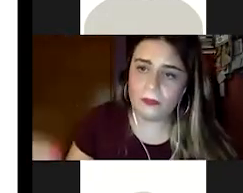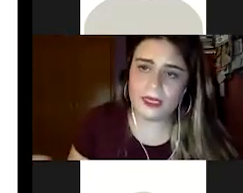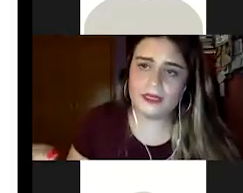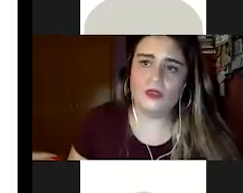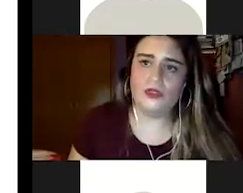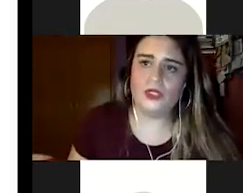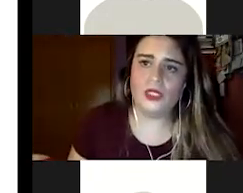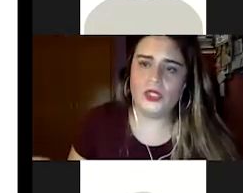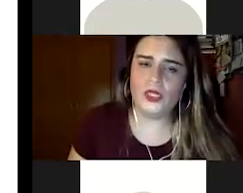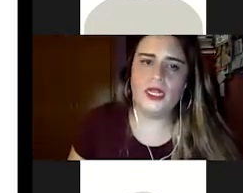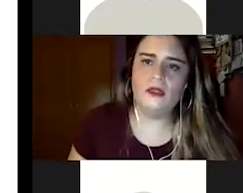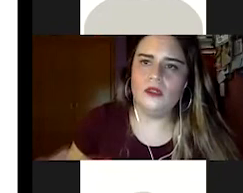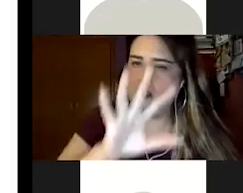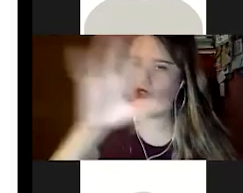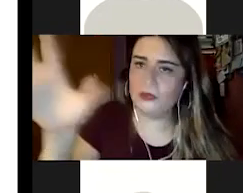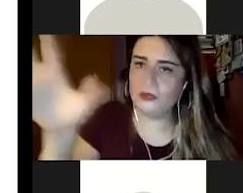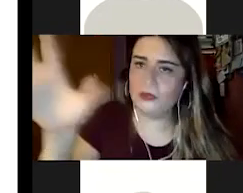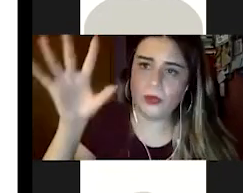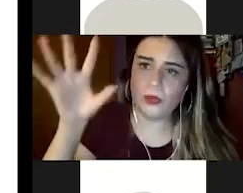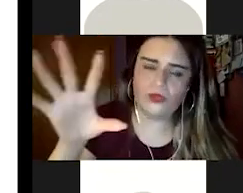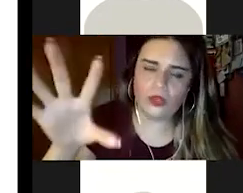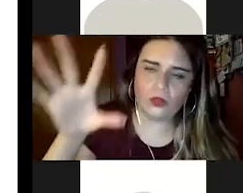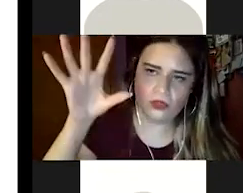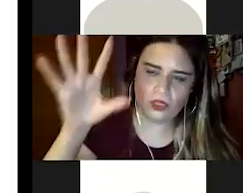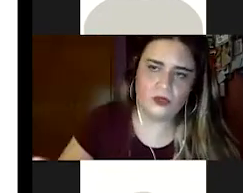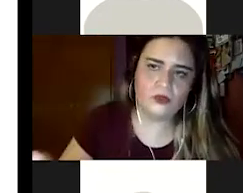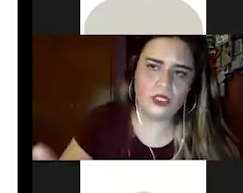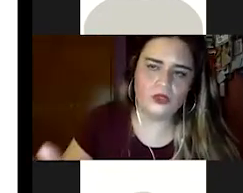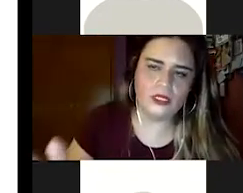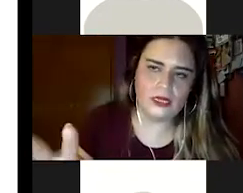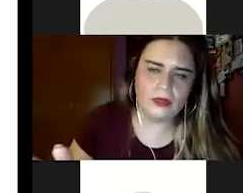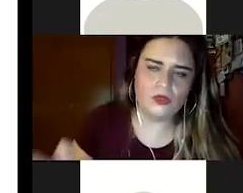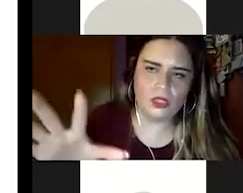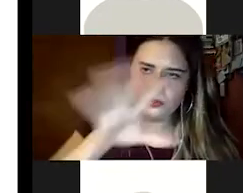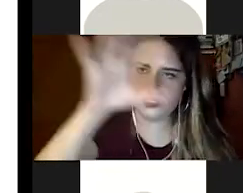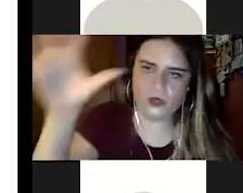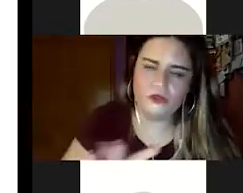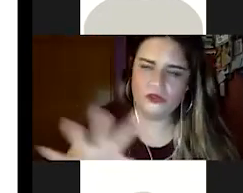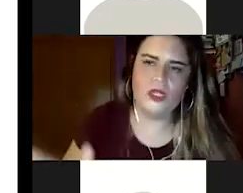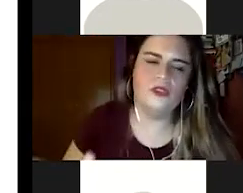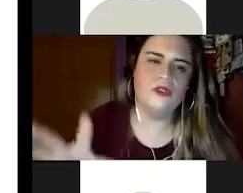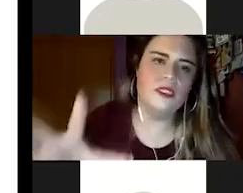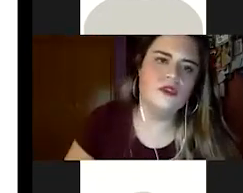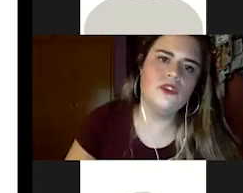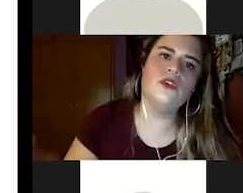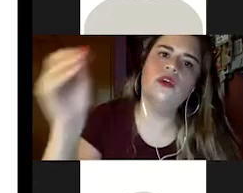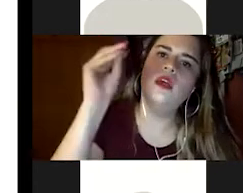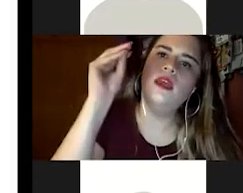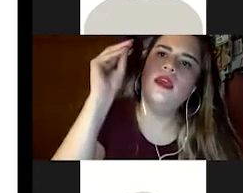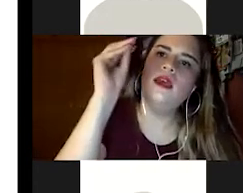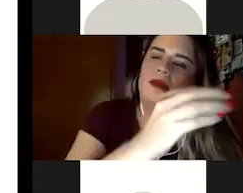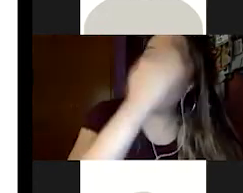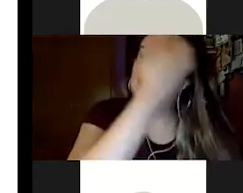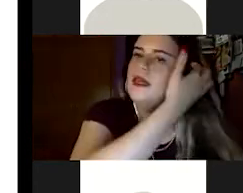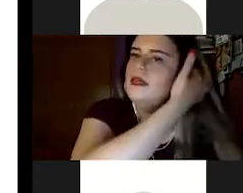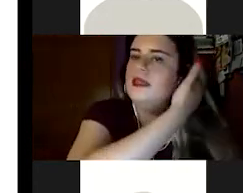son parte del Consejo Nacional. No se preocupen porque esto se los voy a mostrar con detenimiento después cómo funciona todo este consejo.